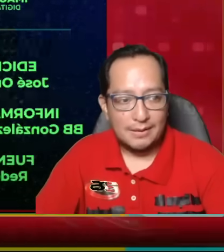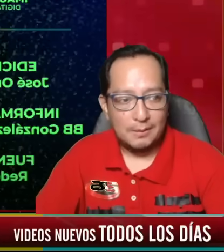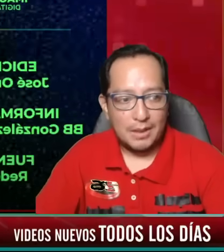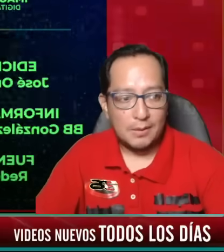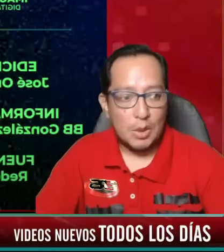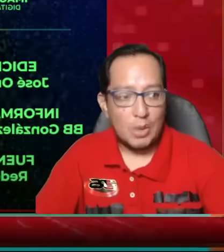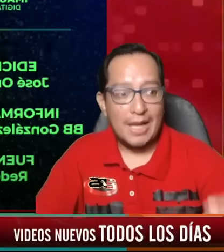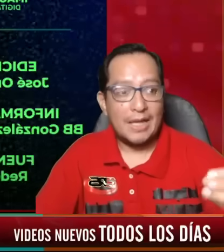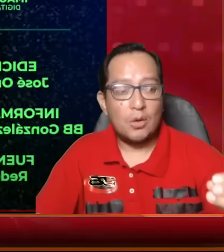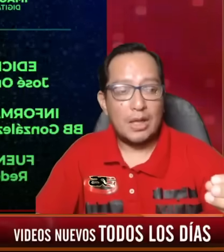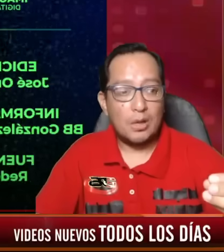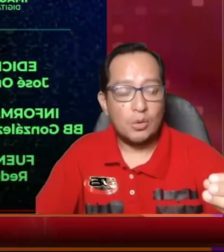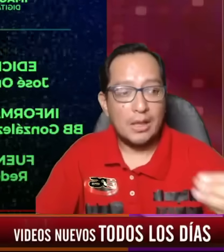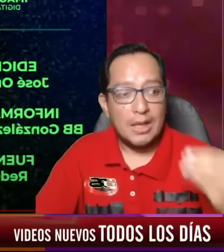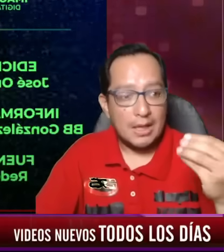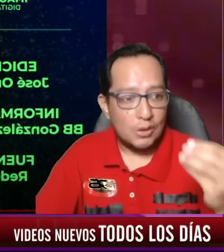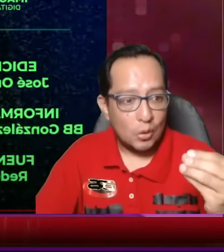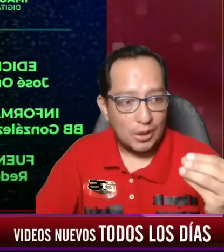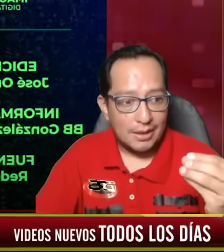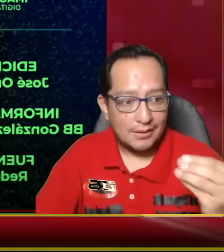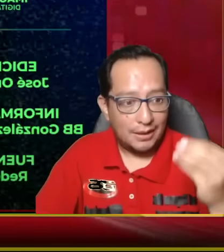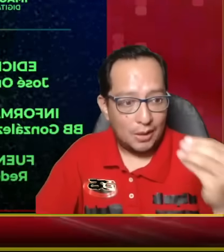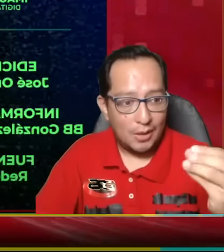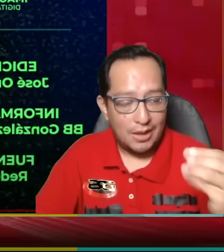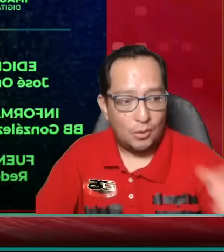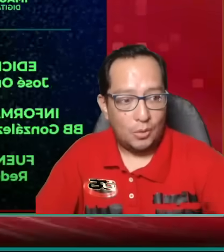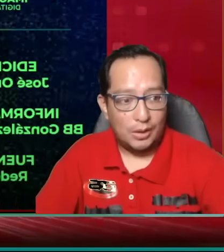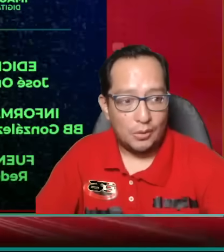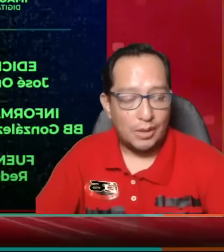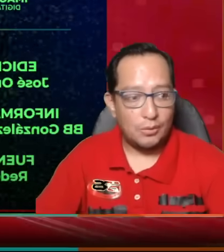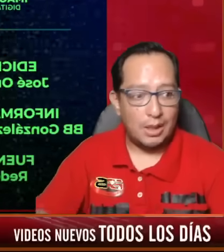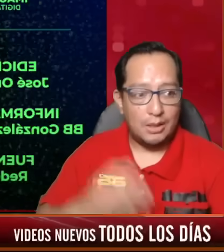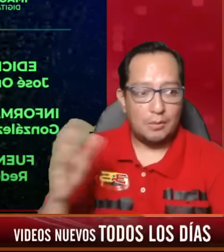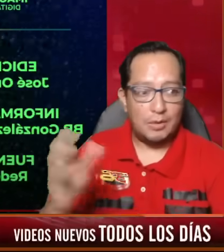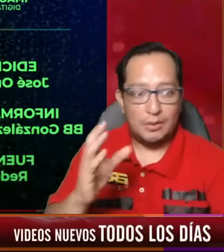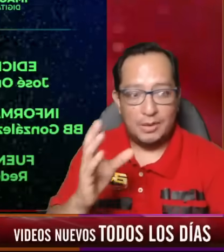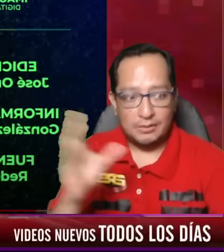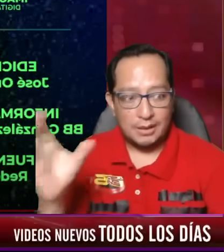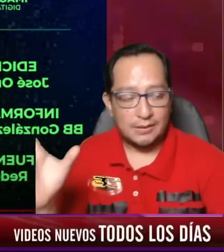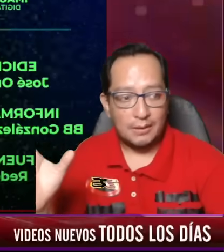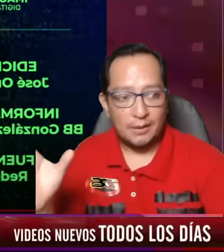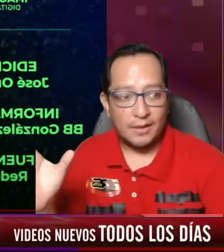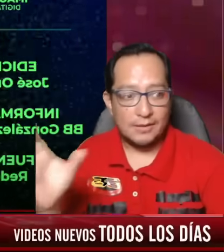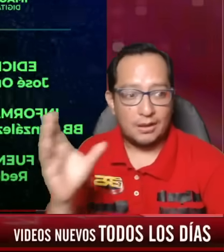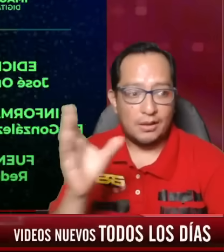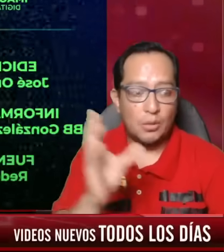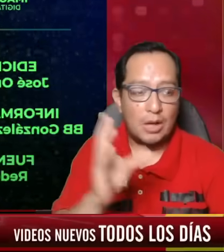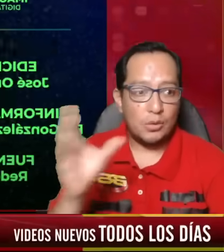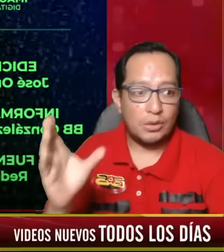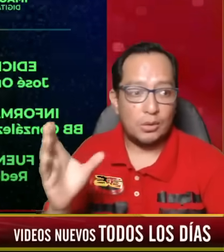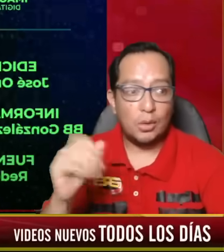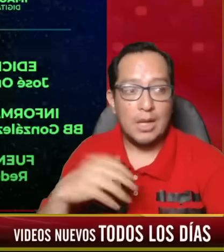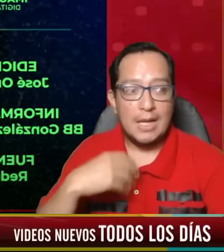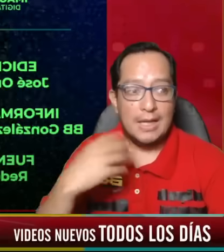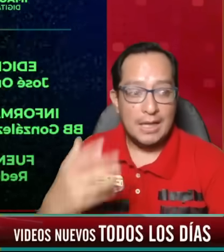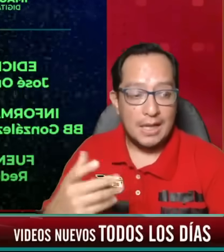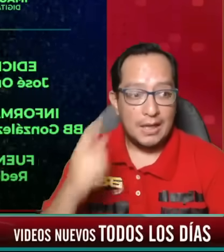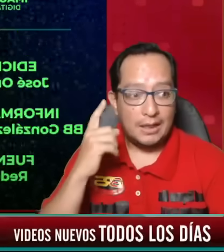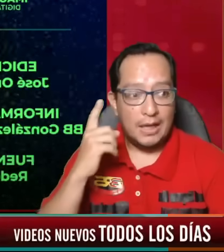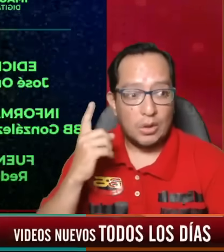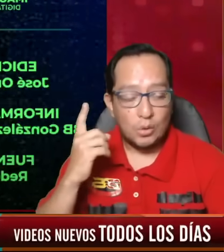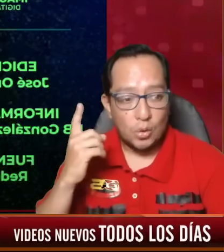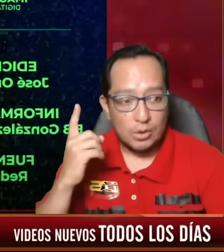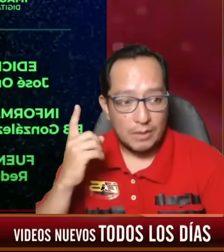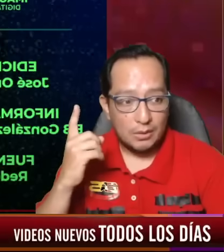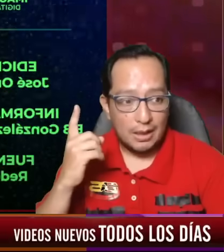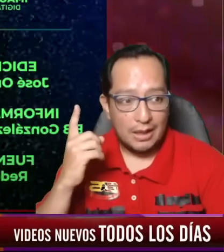pase desapercibido, que alguien no la denuncie. Eso no quiere decir que no haya incurrido en un delito, amigos y amigas. Hay que saber diferenciar de una cosa a otra, y que